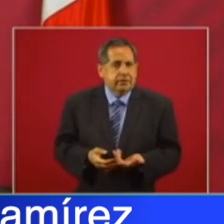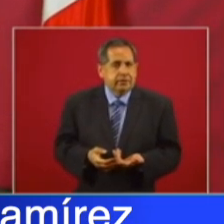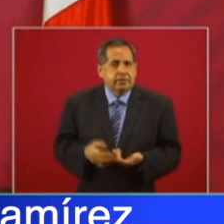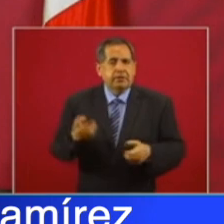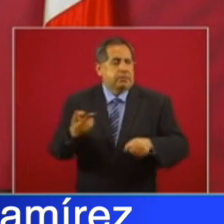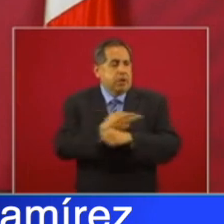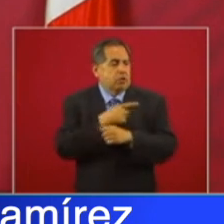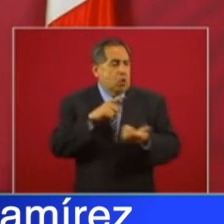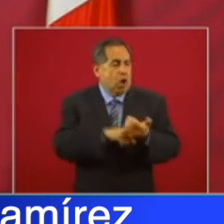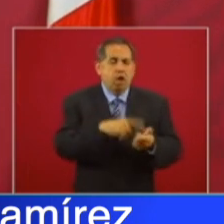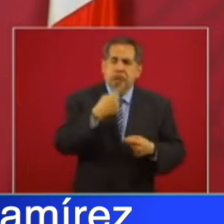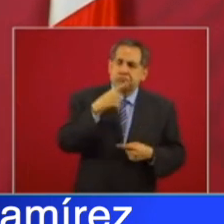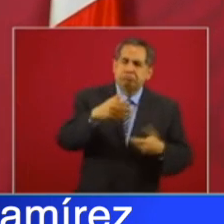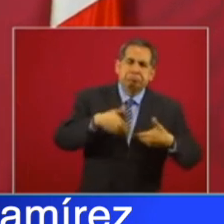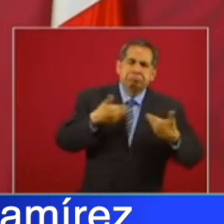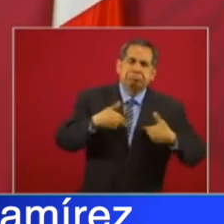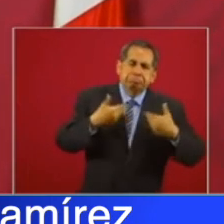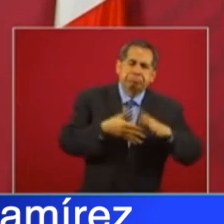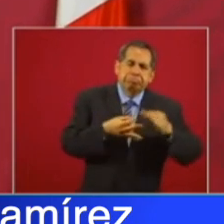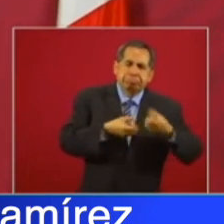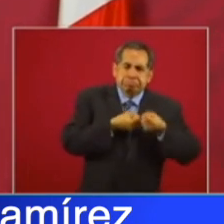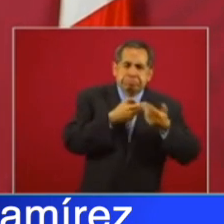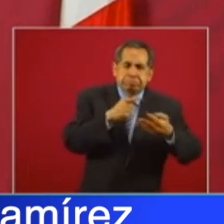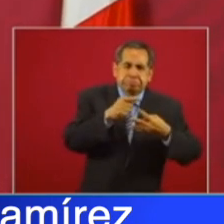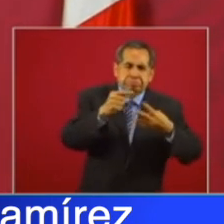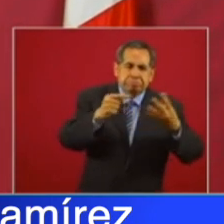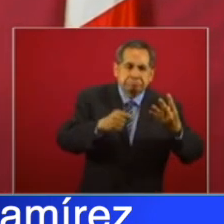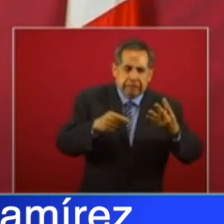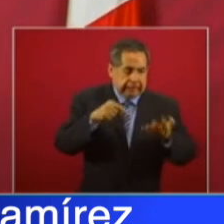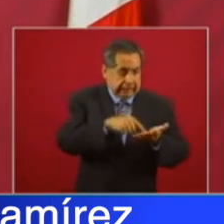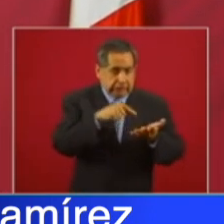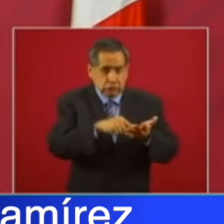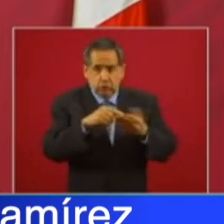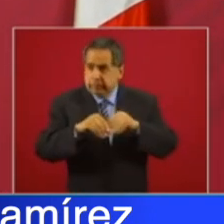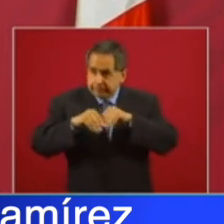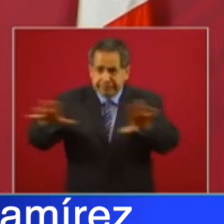qué fue lo que denunció el señor Lozoya.